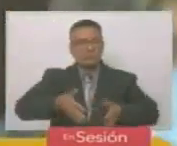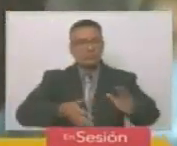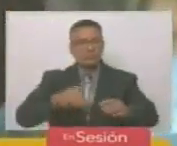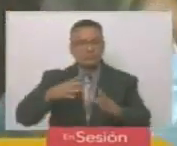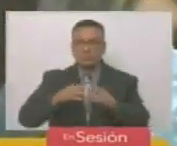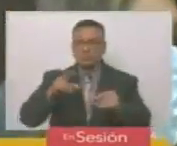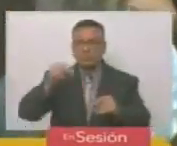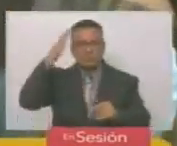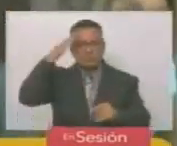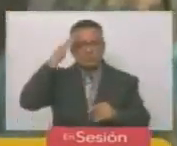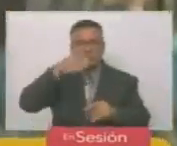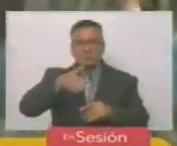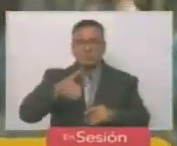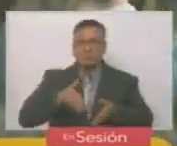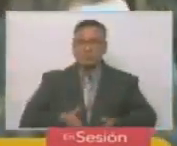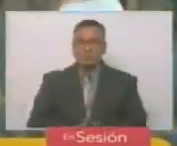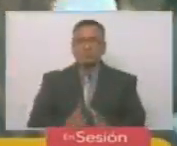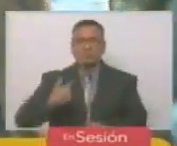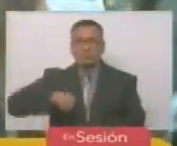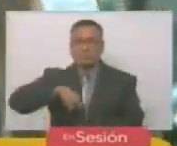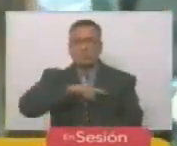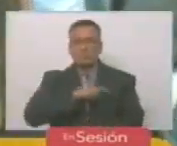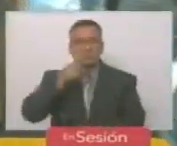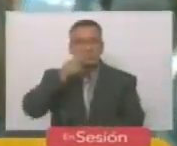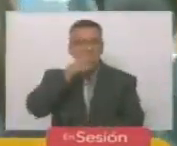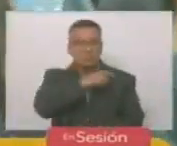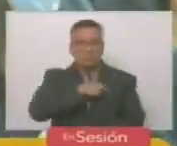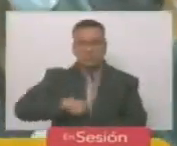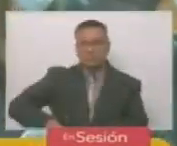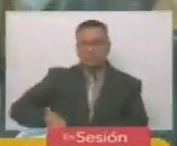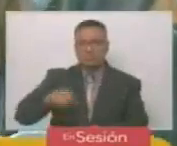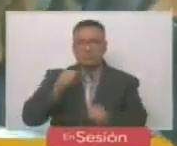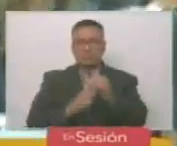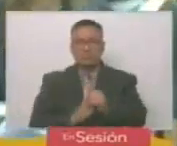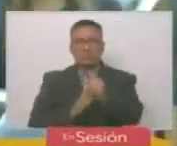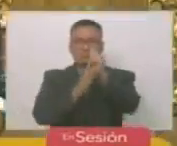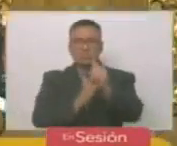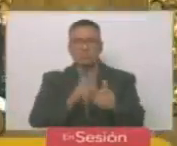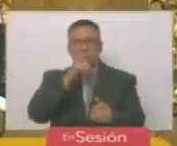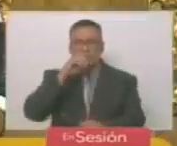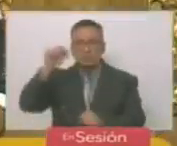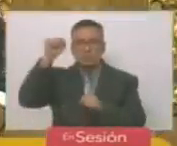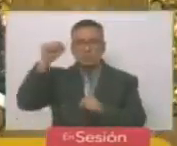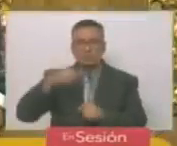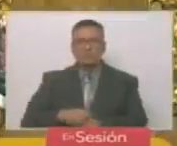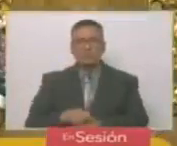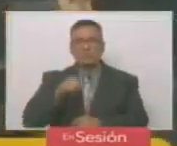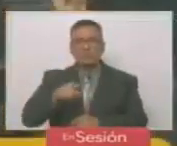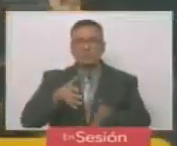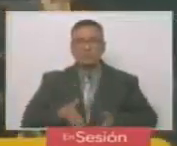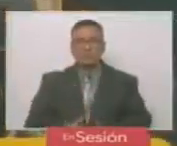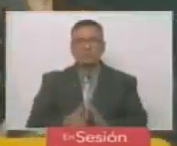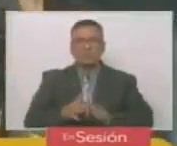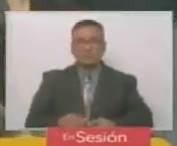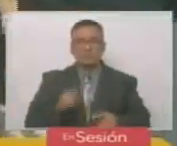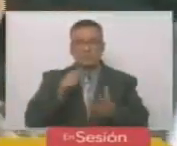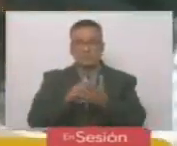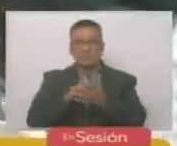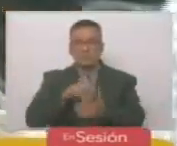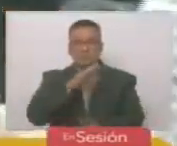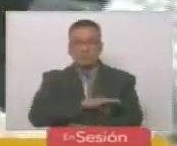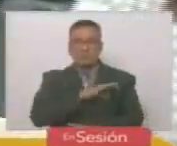saber dónde va a parir. Y nuestro presidente, nuestro comandante Nicolás Maduro Moro, el nacimiento marca a la